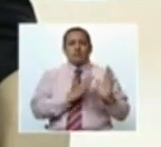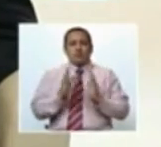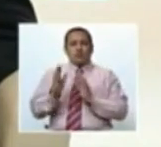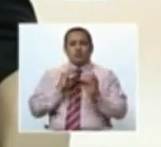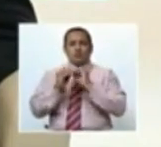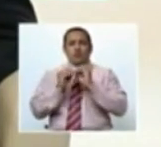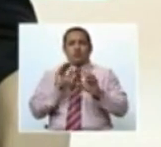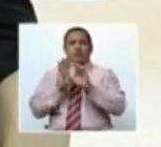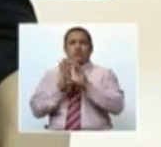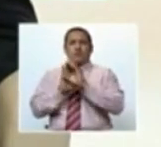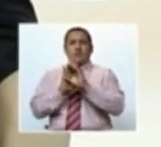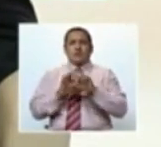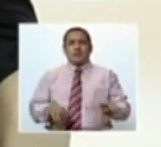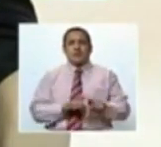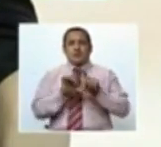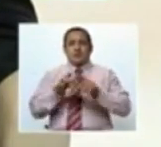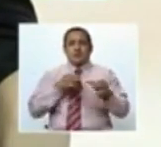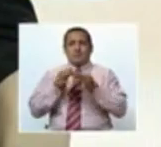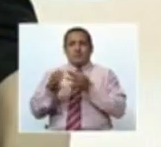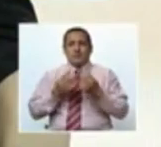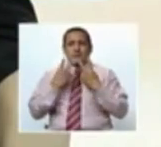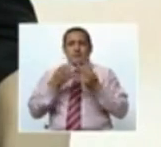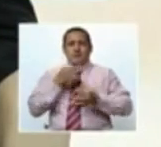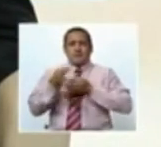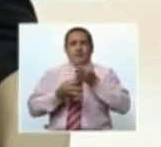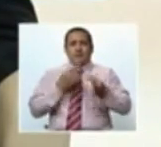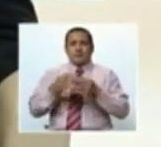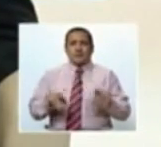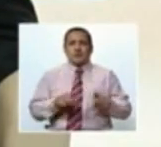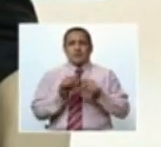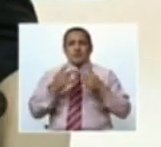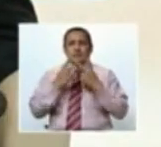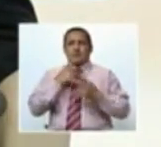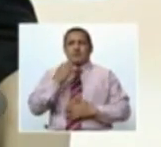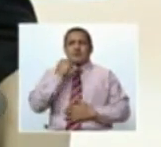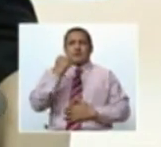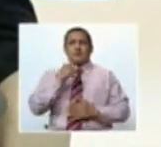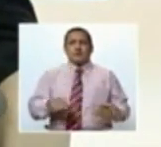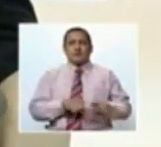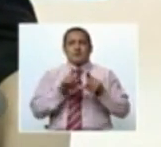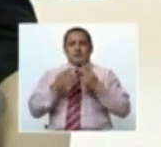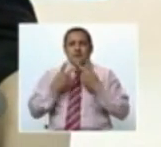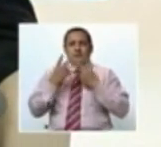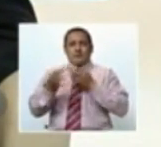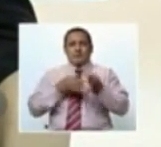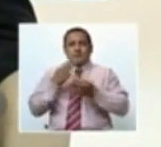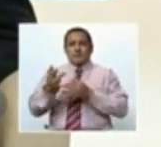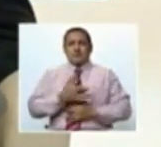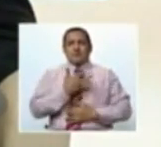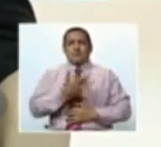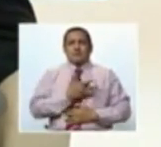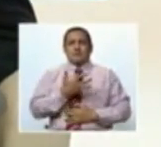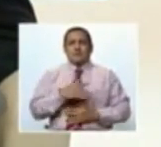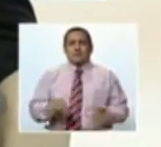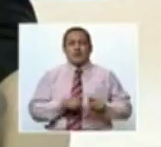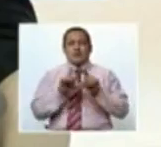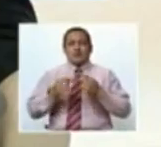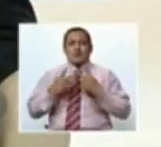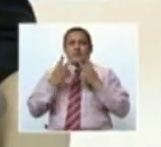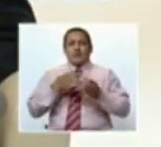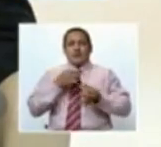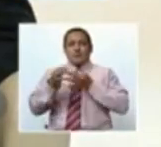proceso de amparo, un proceso constitucional, en la medida que se habría vulnerado un derecho, como en este caso es a la debida motivación, en esta faceta,